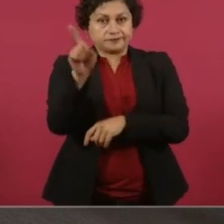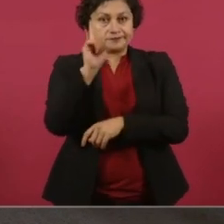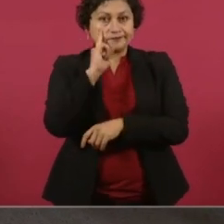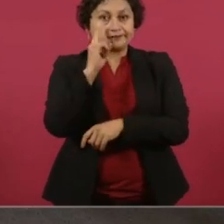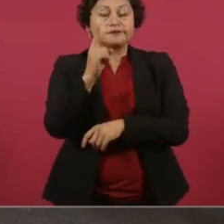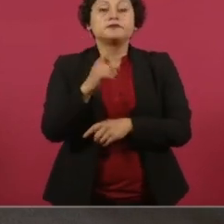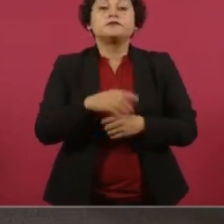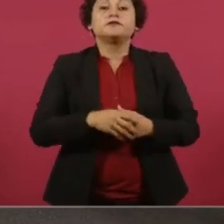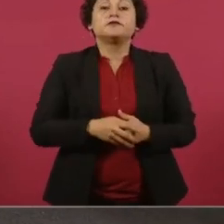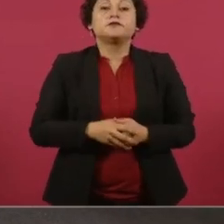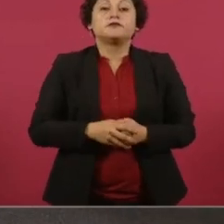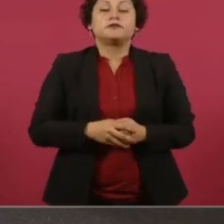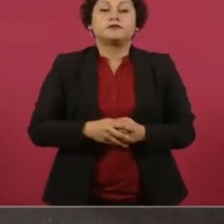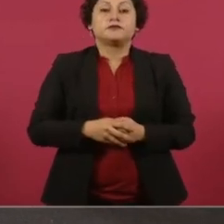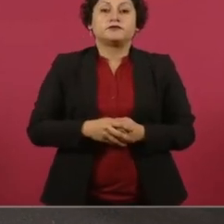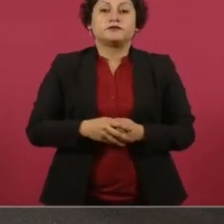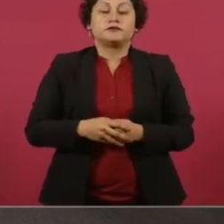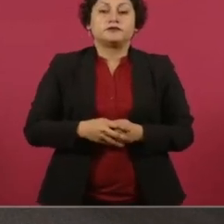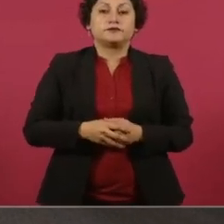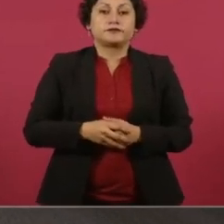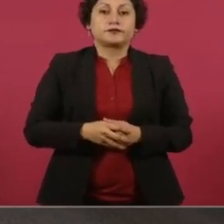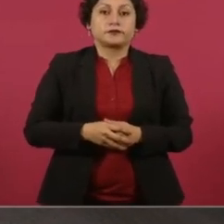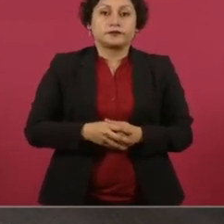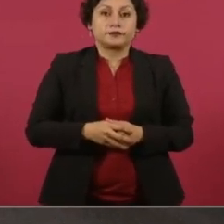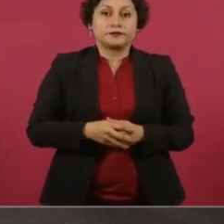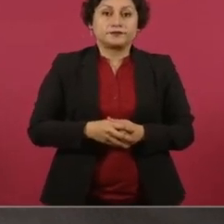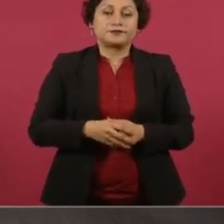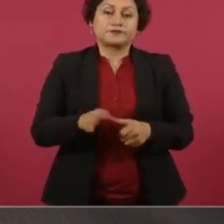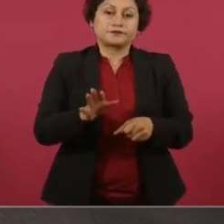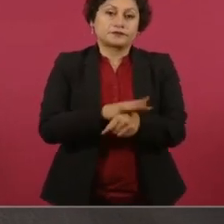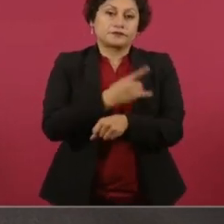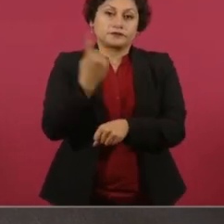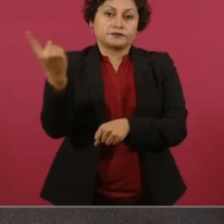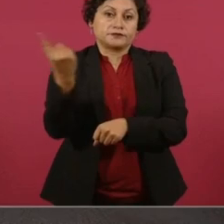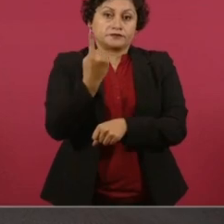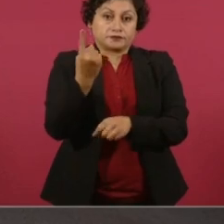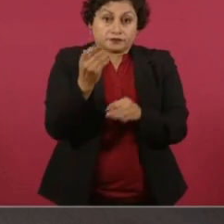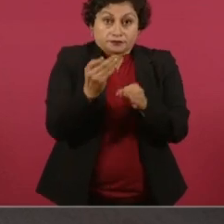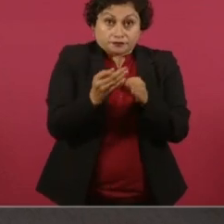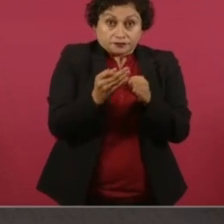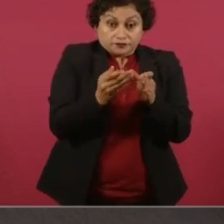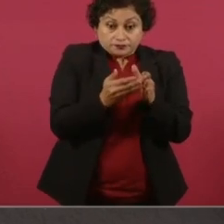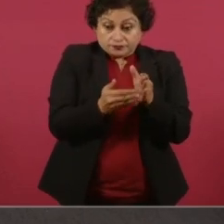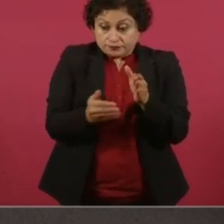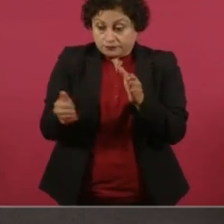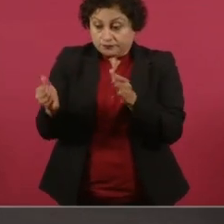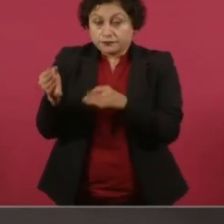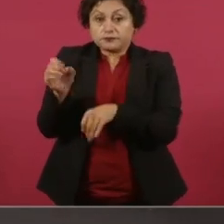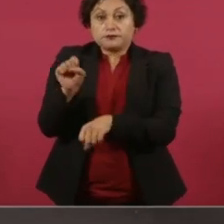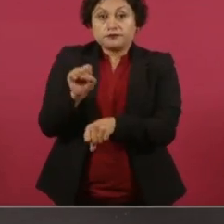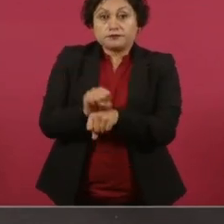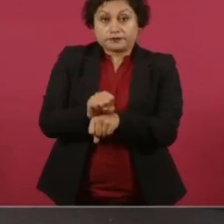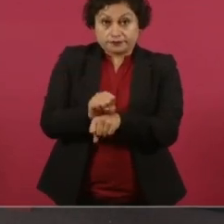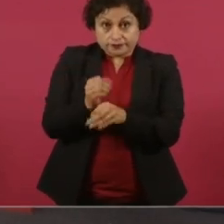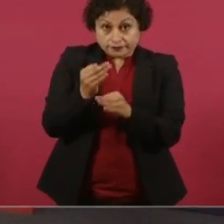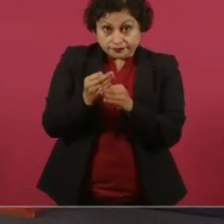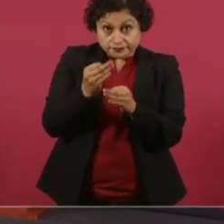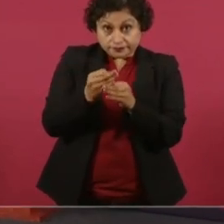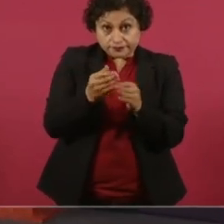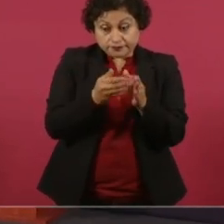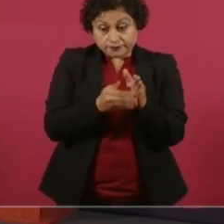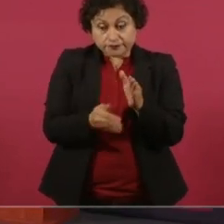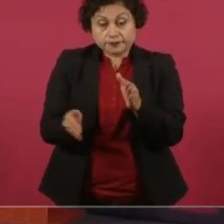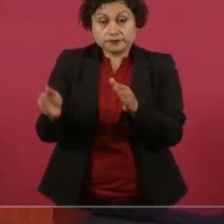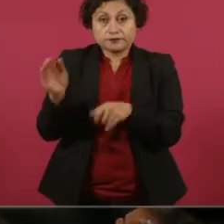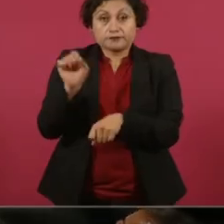porque ya sería esta semana que van a